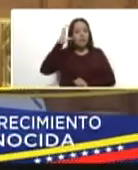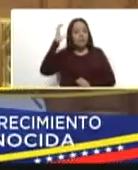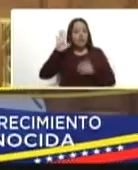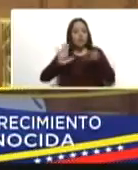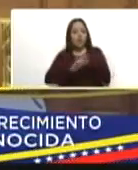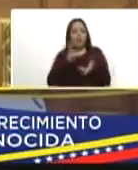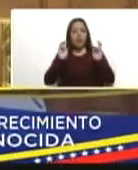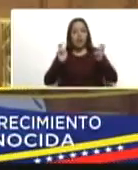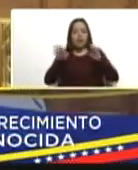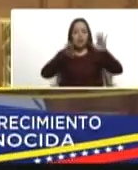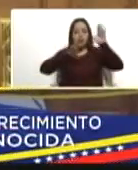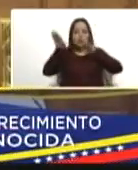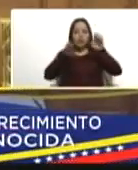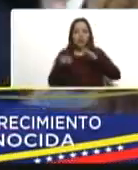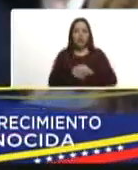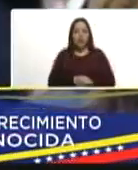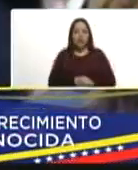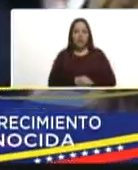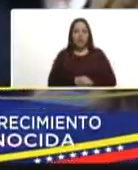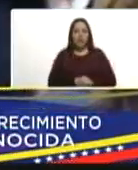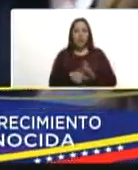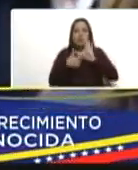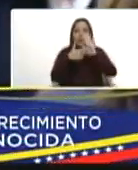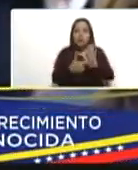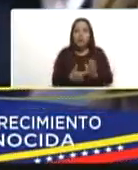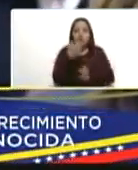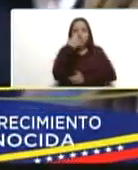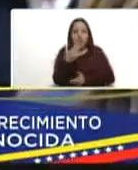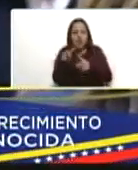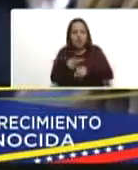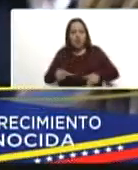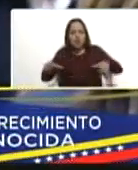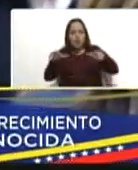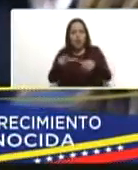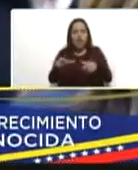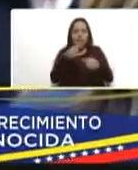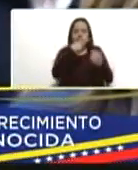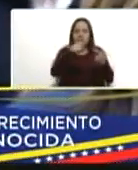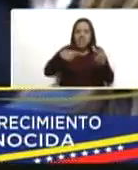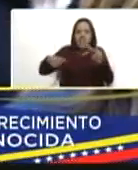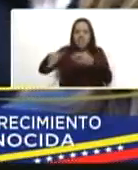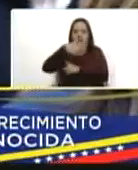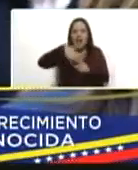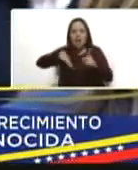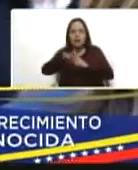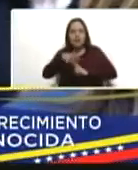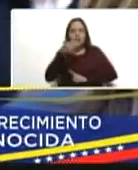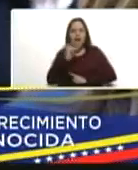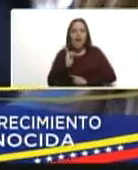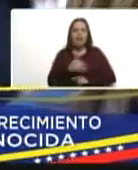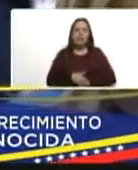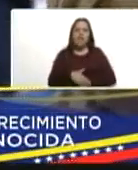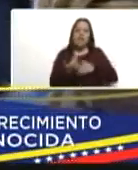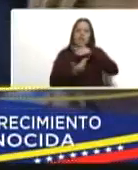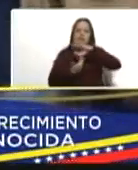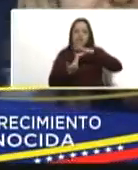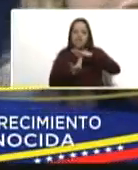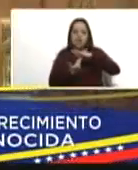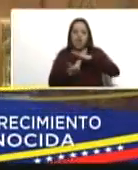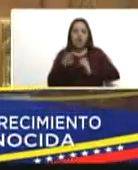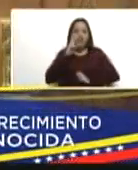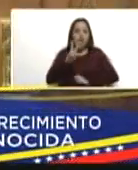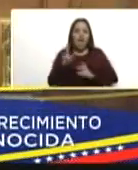sentido dada su diversidad belleza y multiplicidad de destinos para la recreación veamos